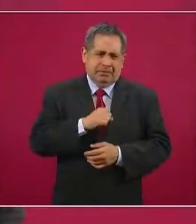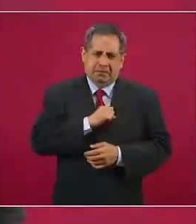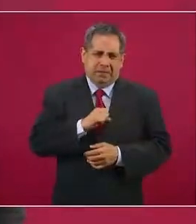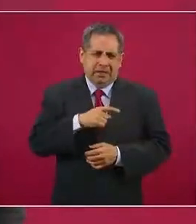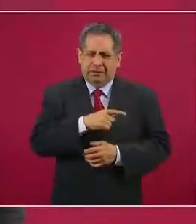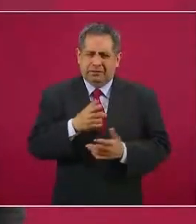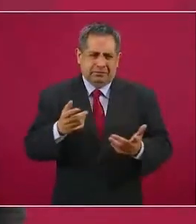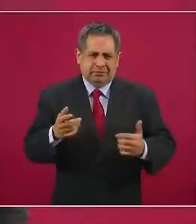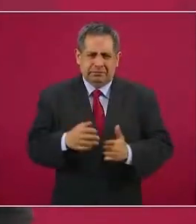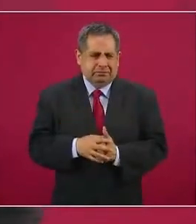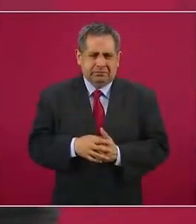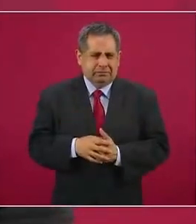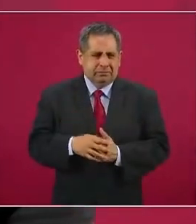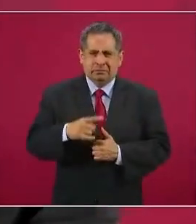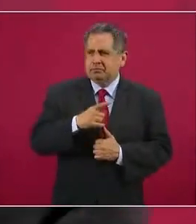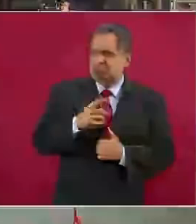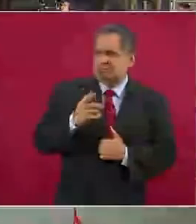juicios